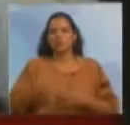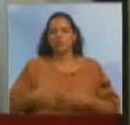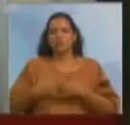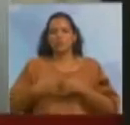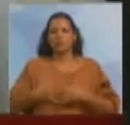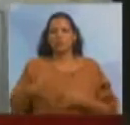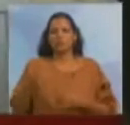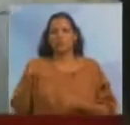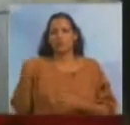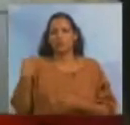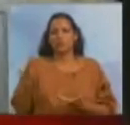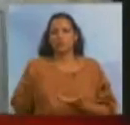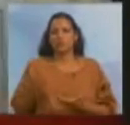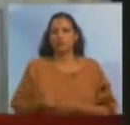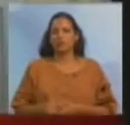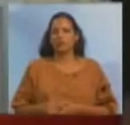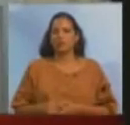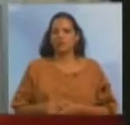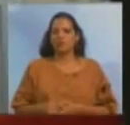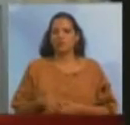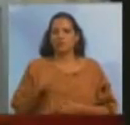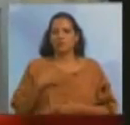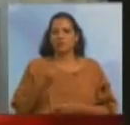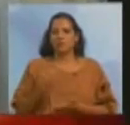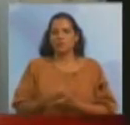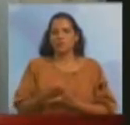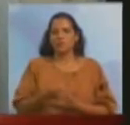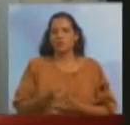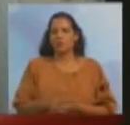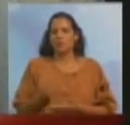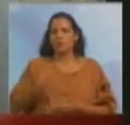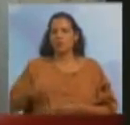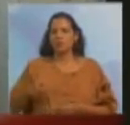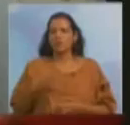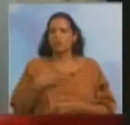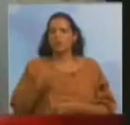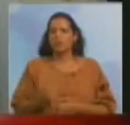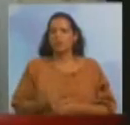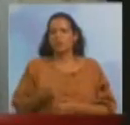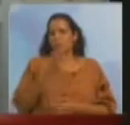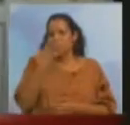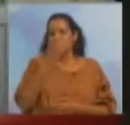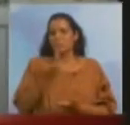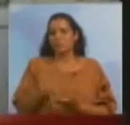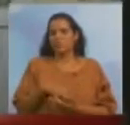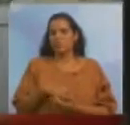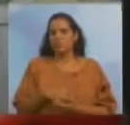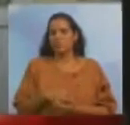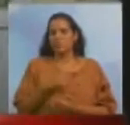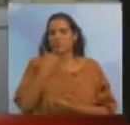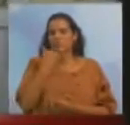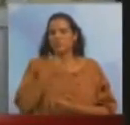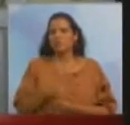¿no? Pero el que está pagando se siente... No se siente bien, nos sentimos mal.